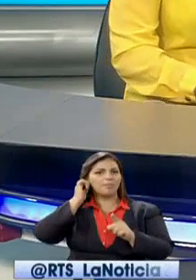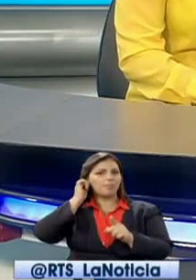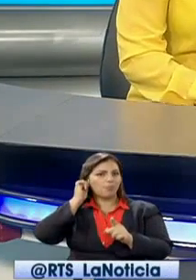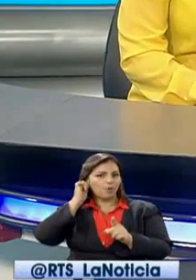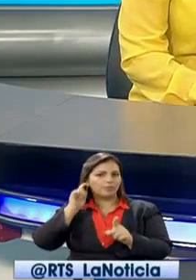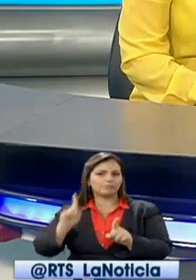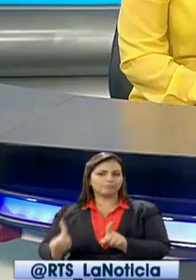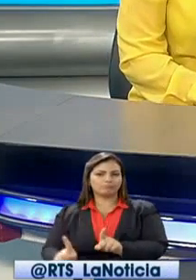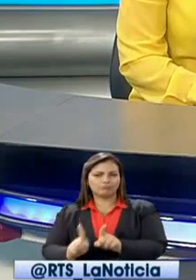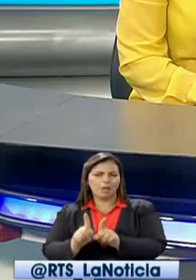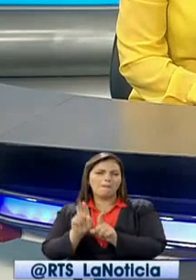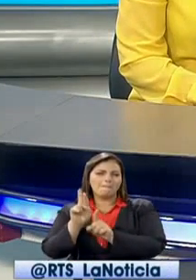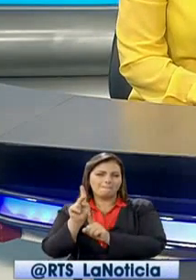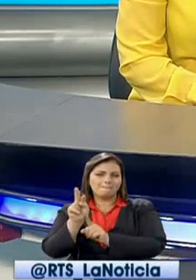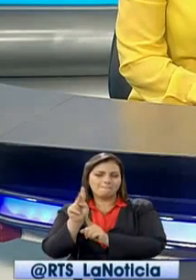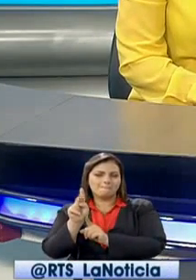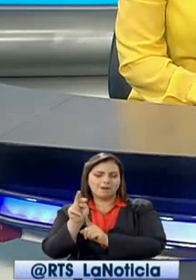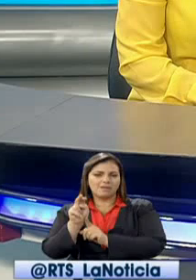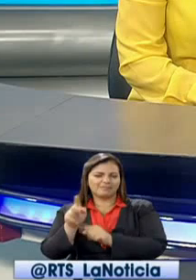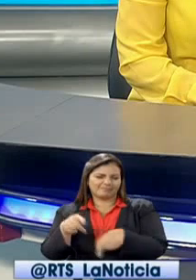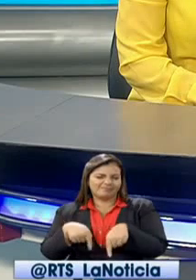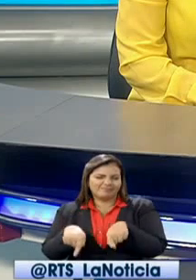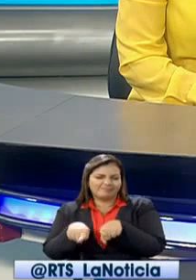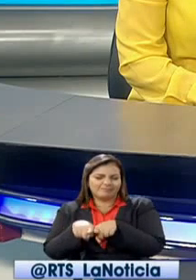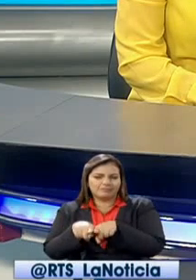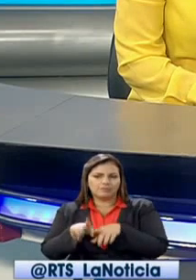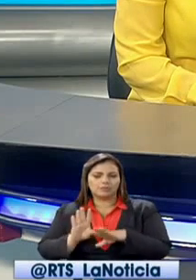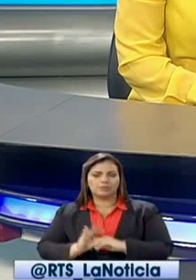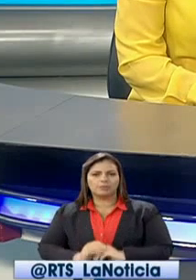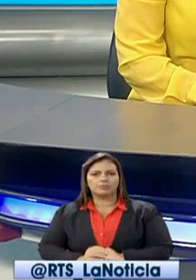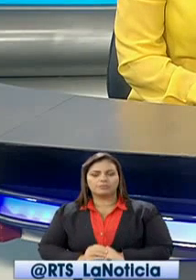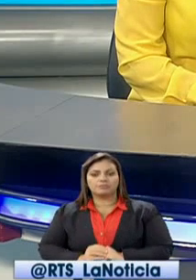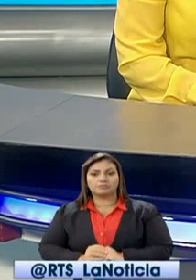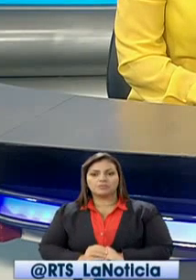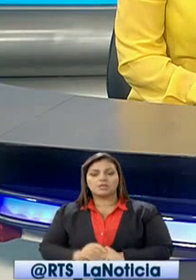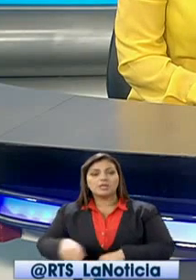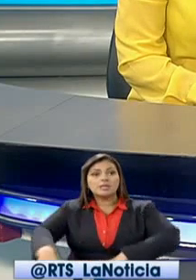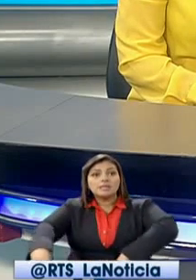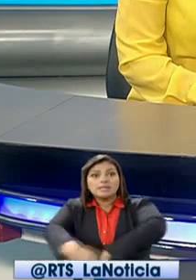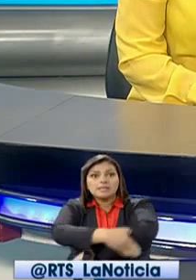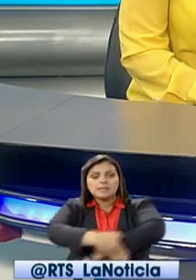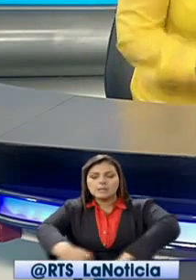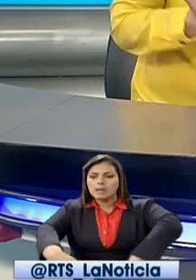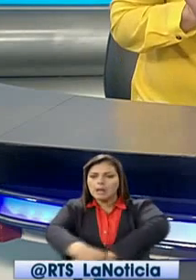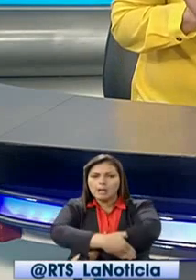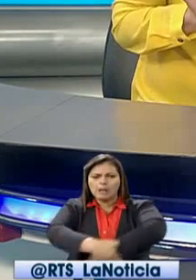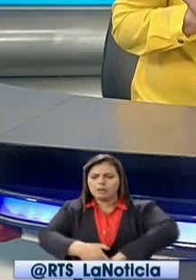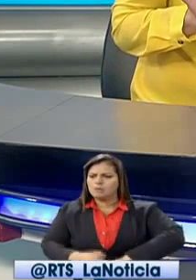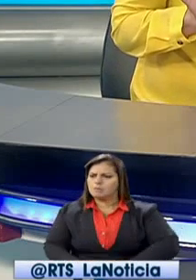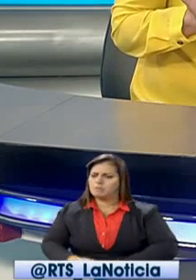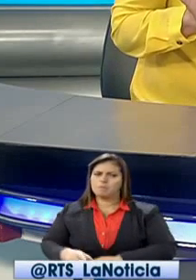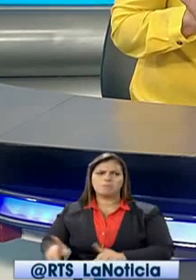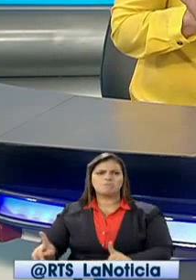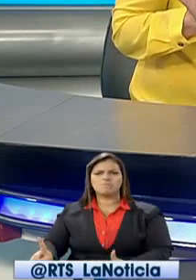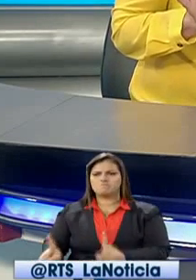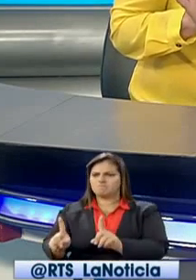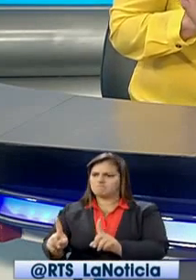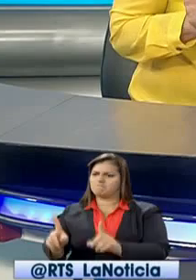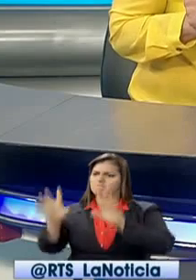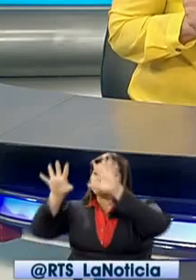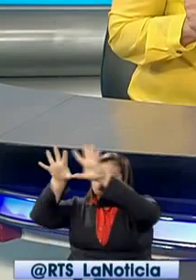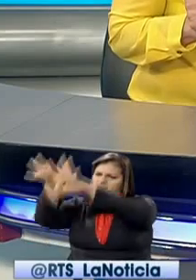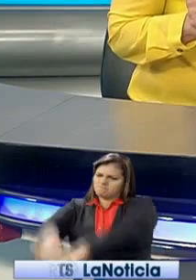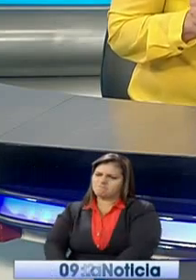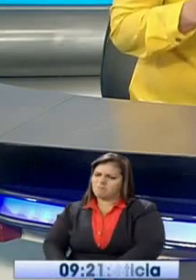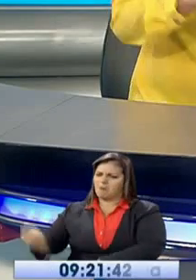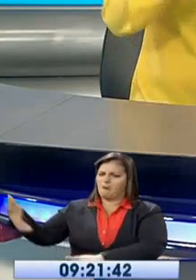hombre fue capturado tras atacar en plena calle y de manera salvaje a su pareja. A pesar de que la mujer indicó haber sido